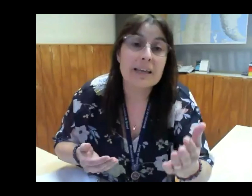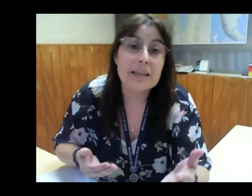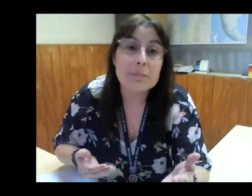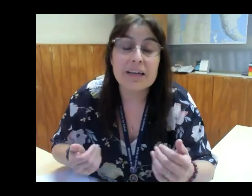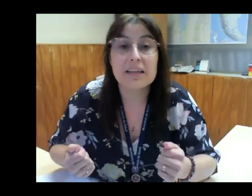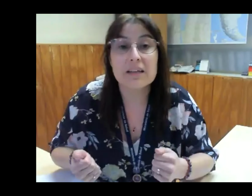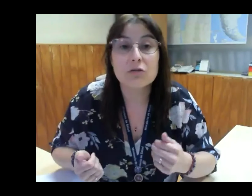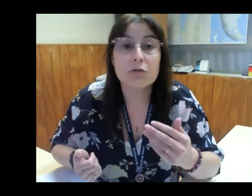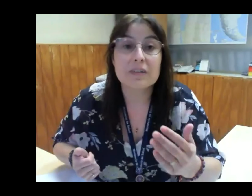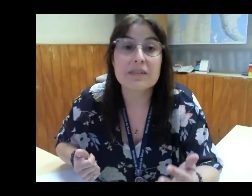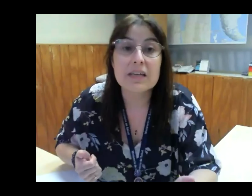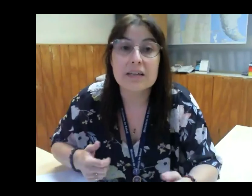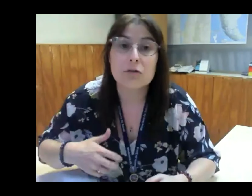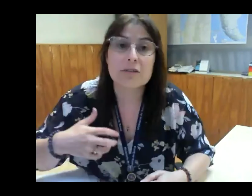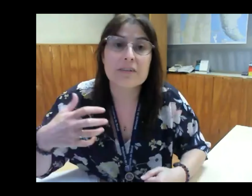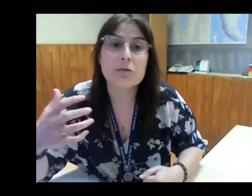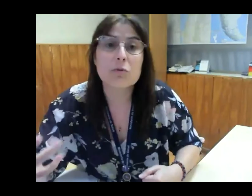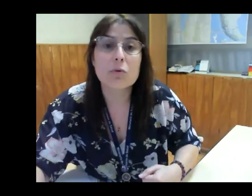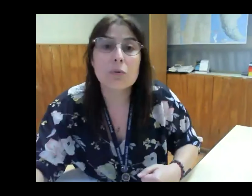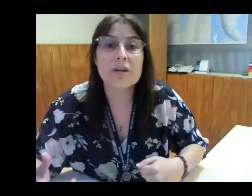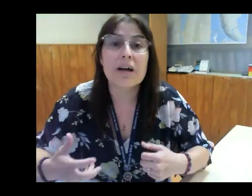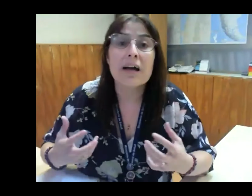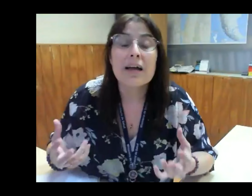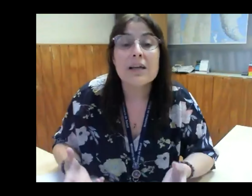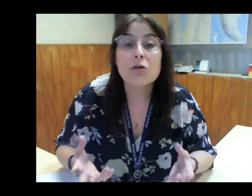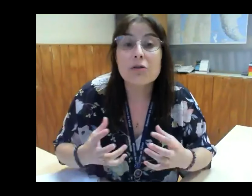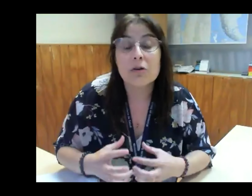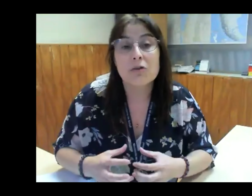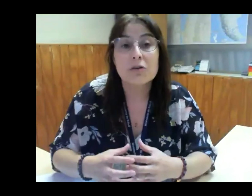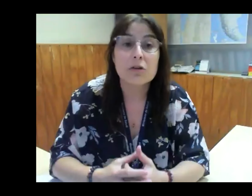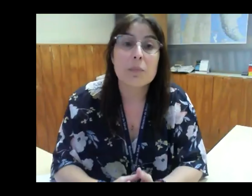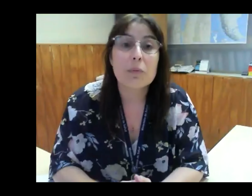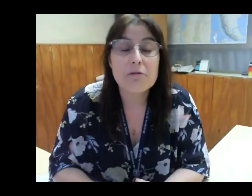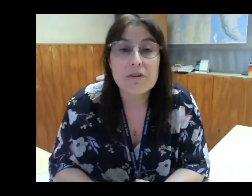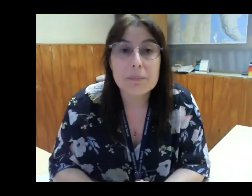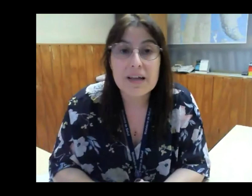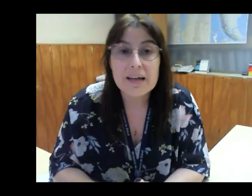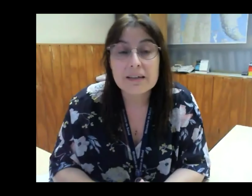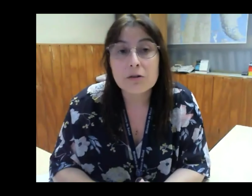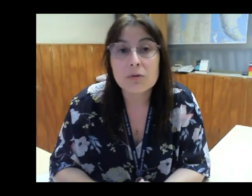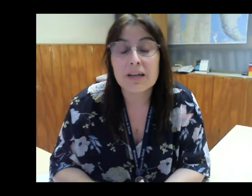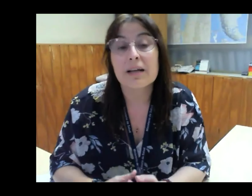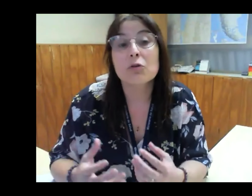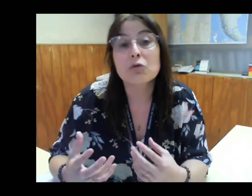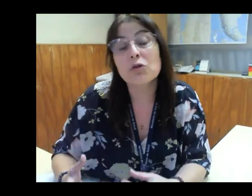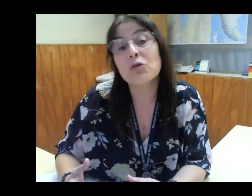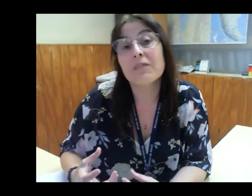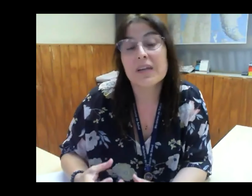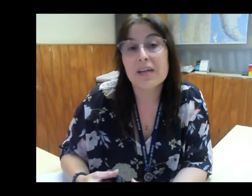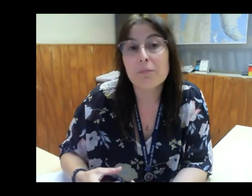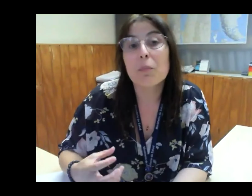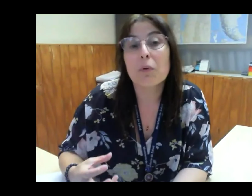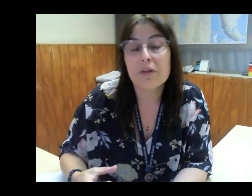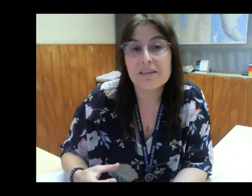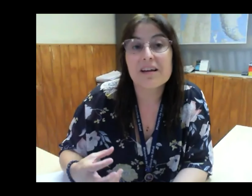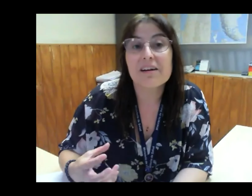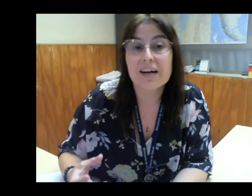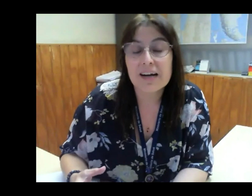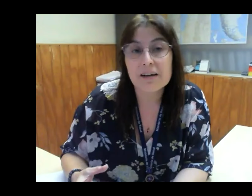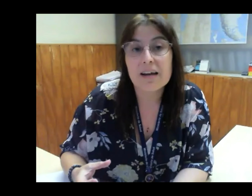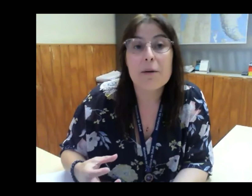Hay temas que tiene sobre Zika, sobre chikungunya y otro tipo de enfermedades. Nosotros deberíamos